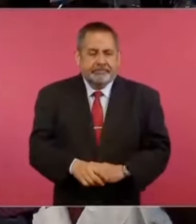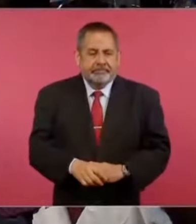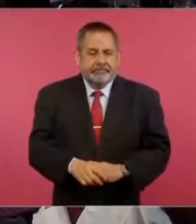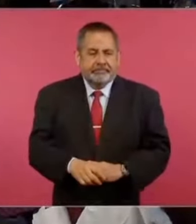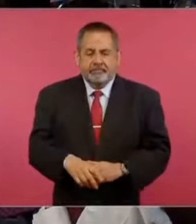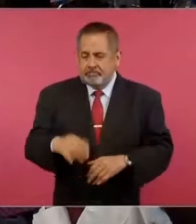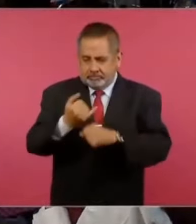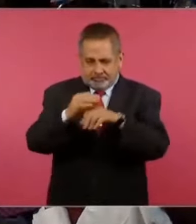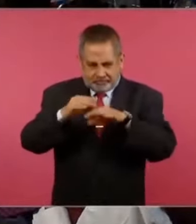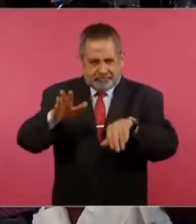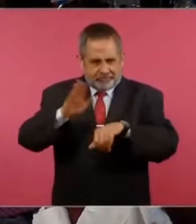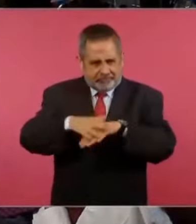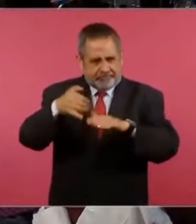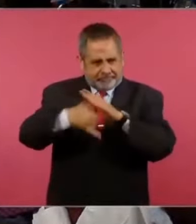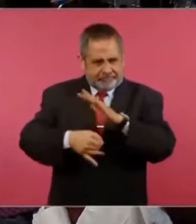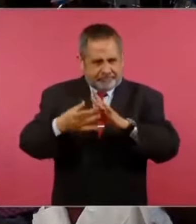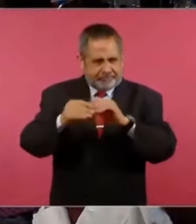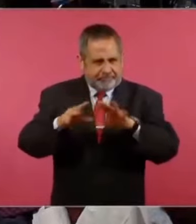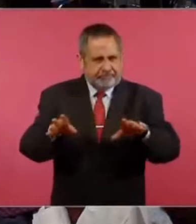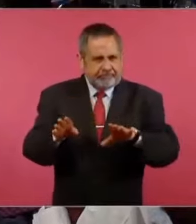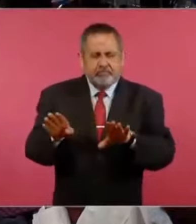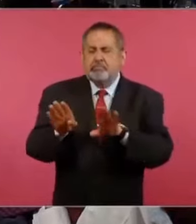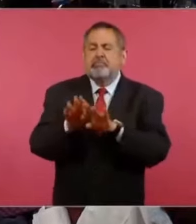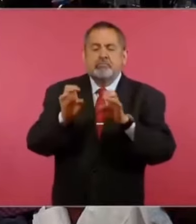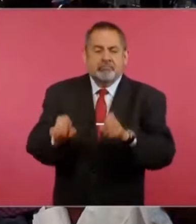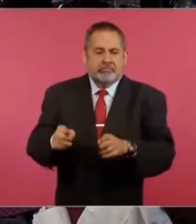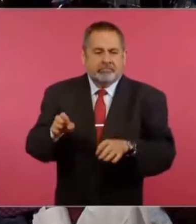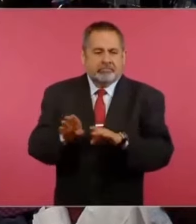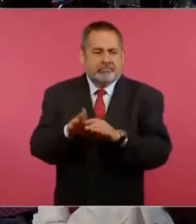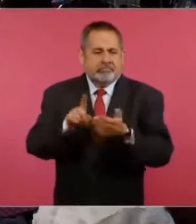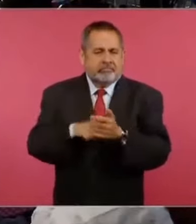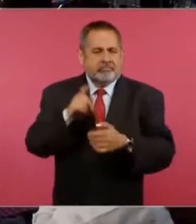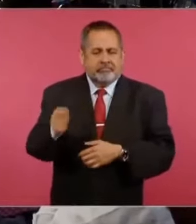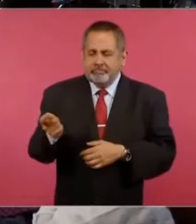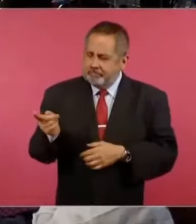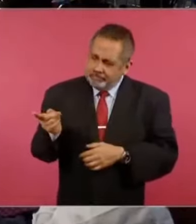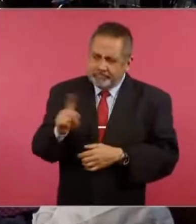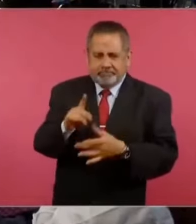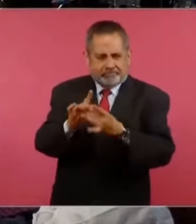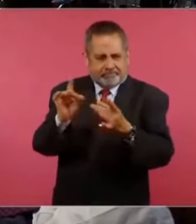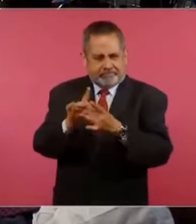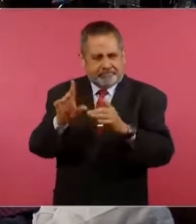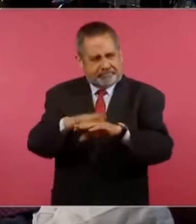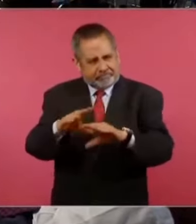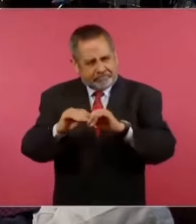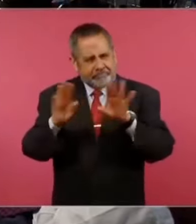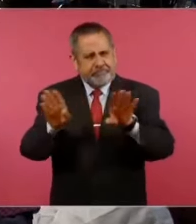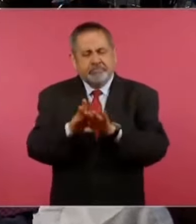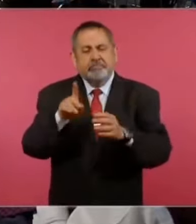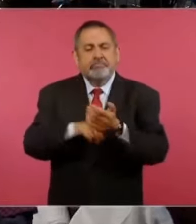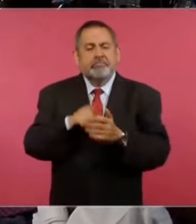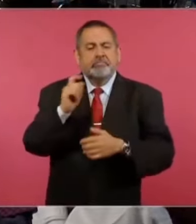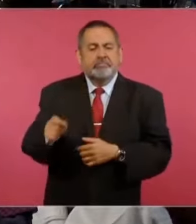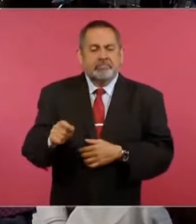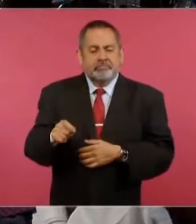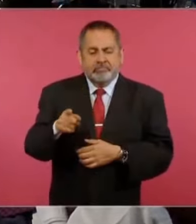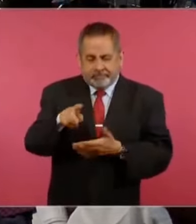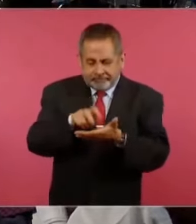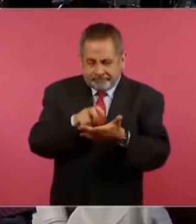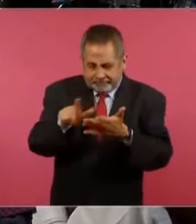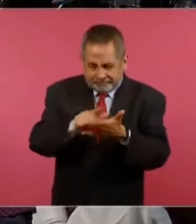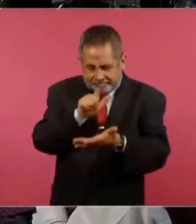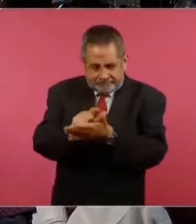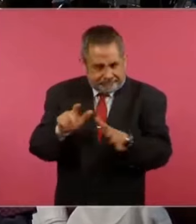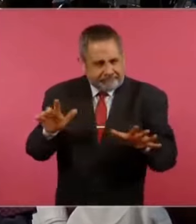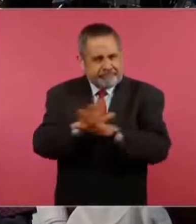a informar más. A ver, ¿cómo está? Explica lo de esa modificación a